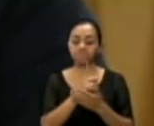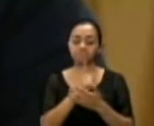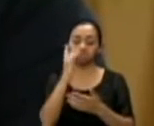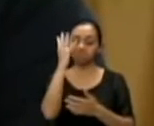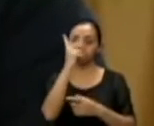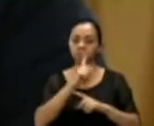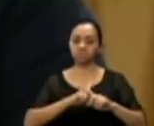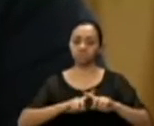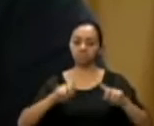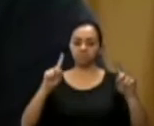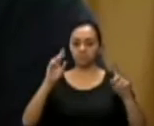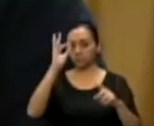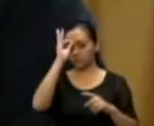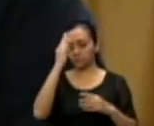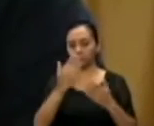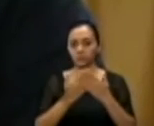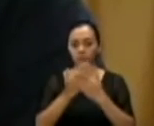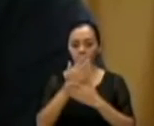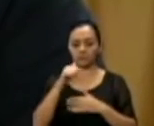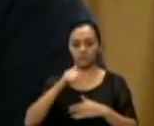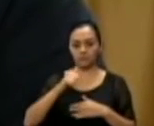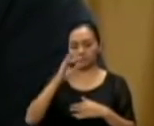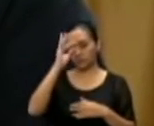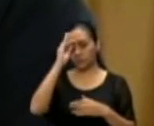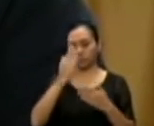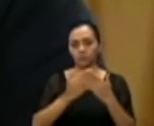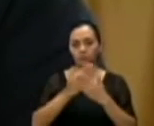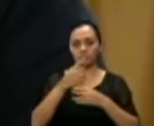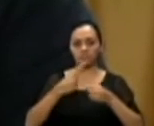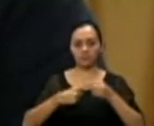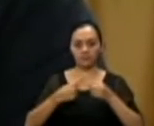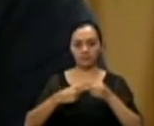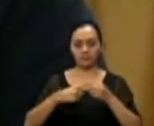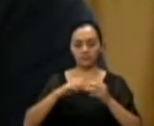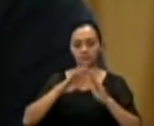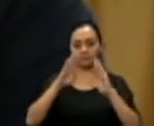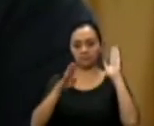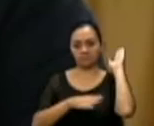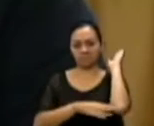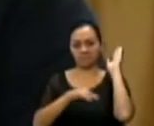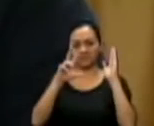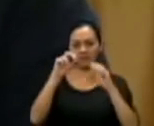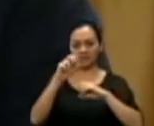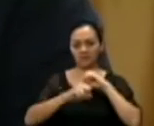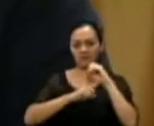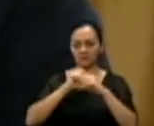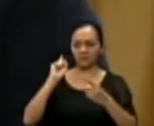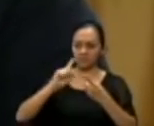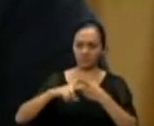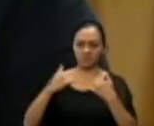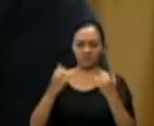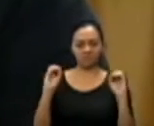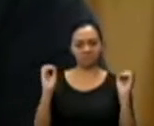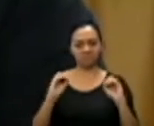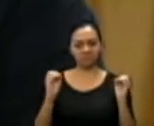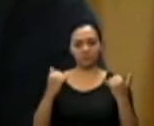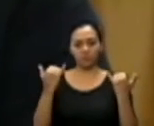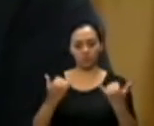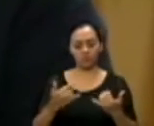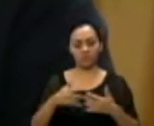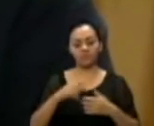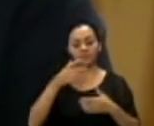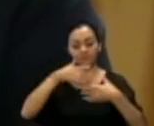ese hospital el primer hospital que se inauguró en quito en los últimos 30 años y para diciembre ya tenemos la maternidad del sur